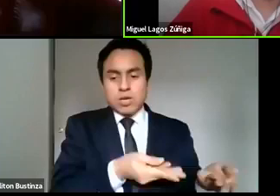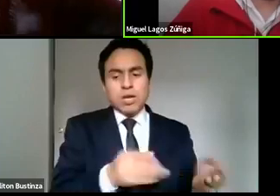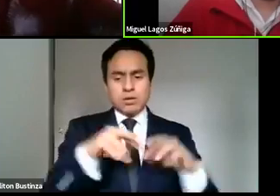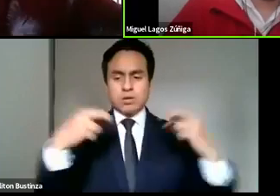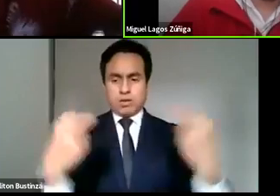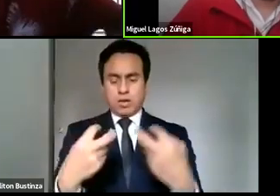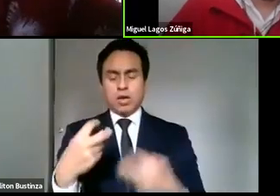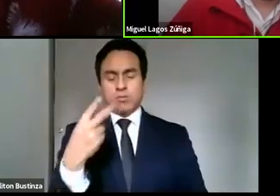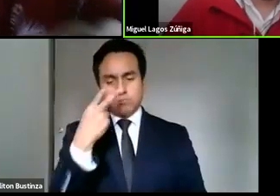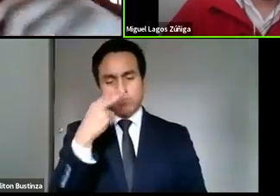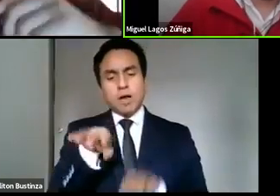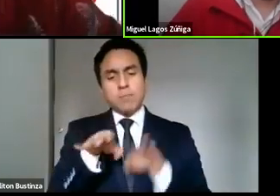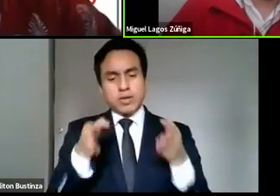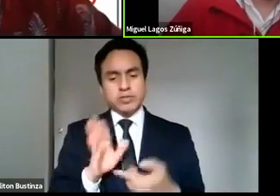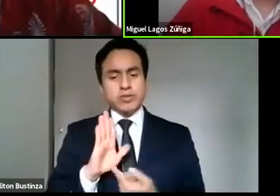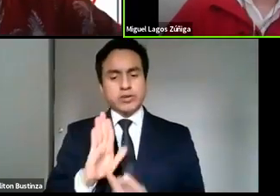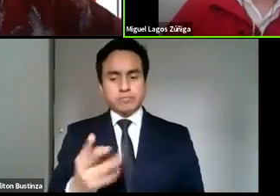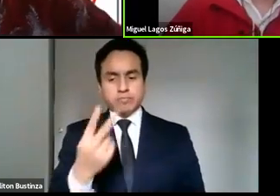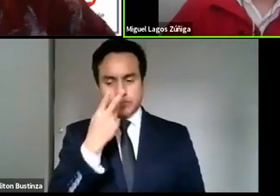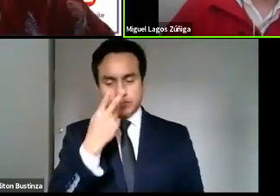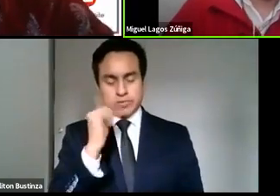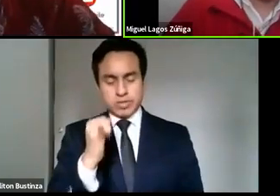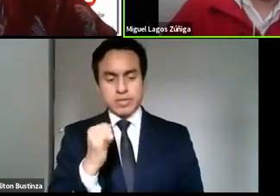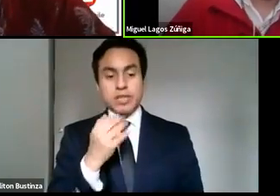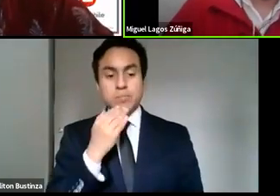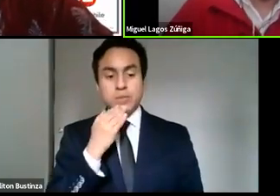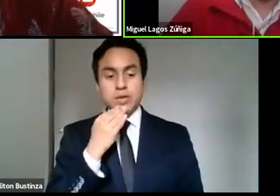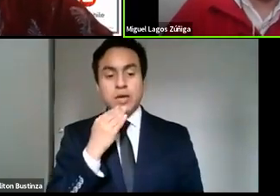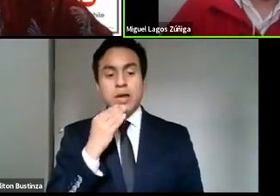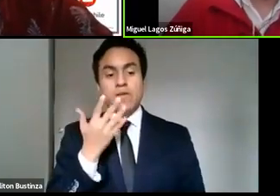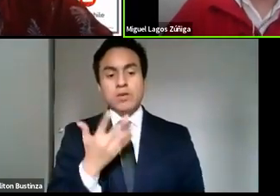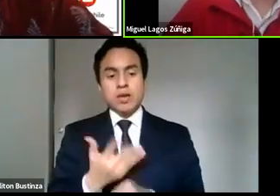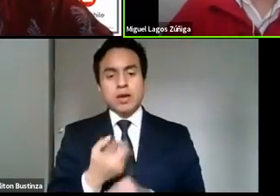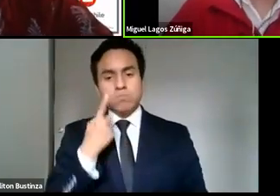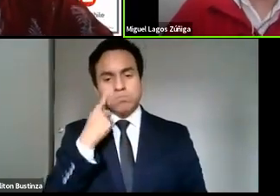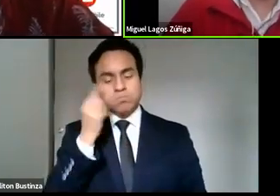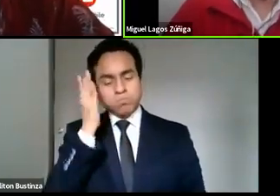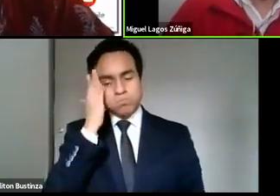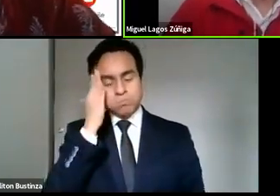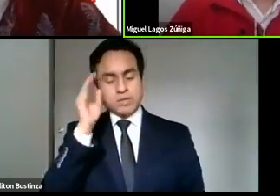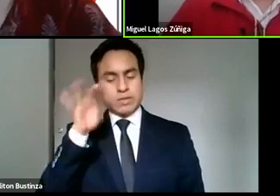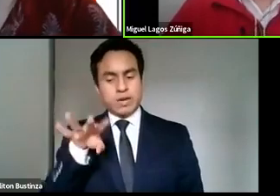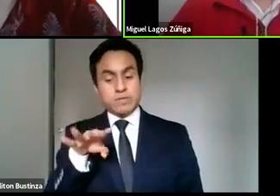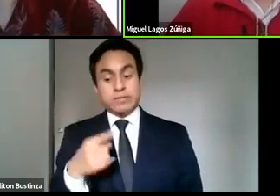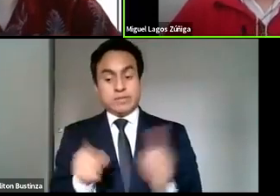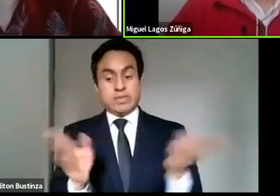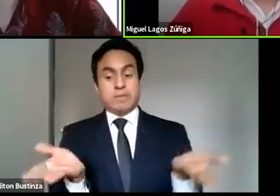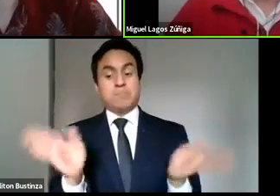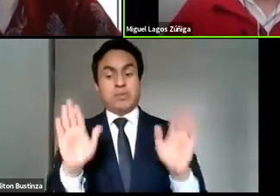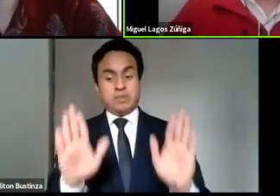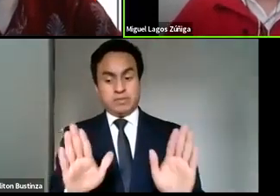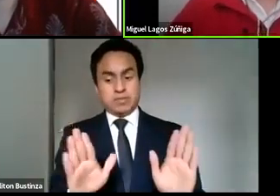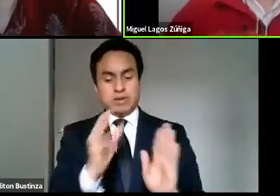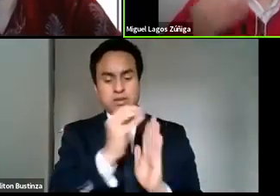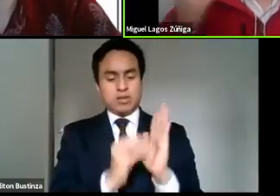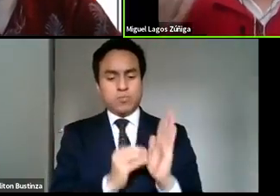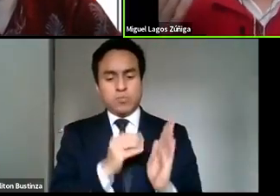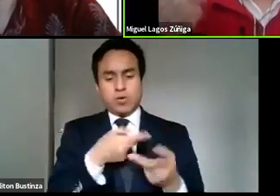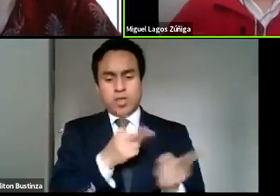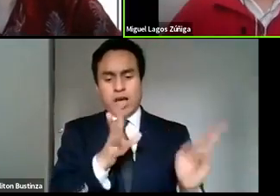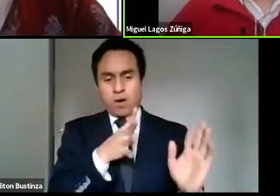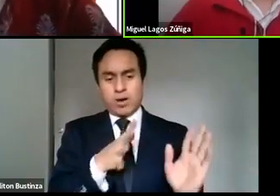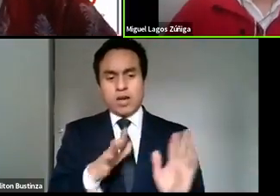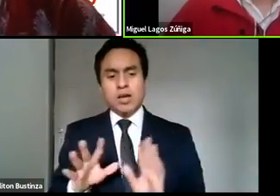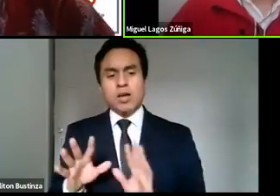presentábamos esto. Y estaban completamente en conocimiento de esta discrepancia existente entre el Catastro Público de Agua y la